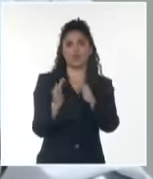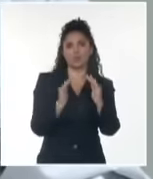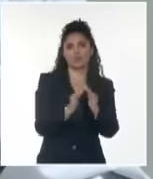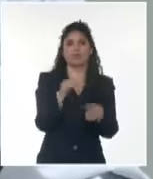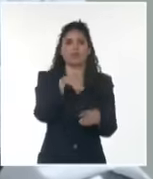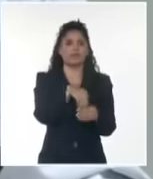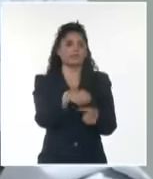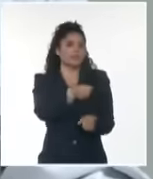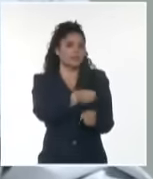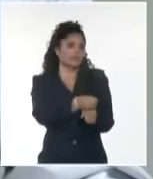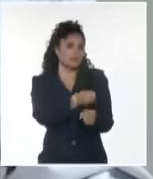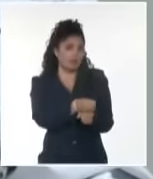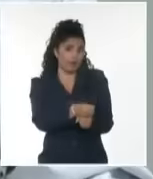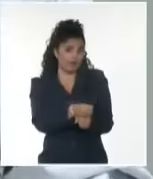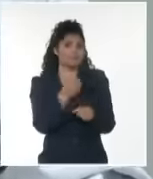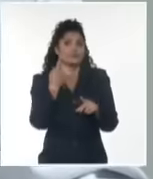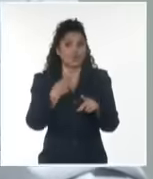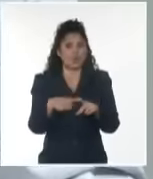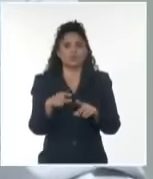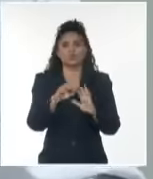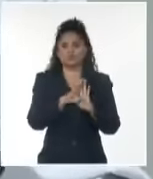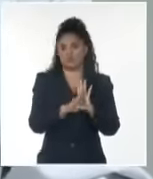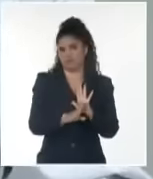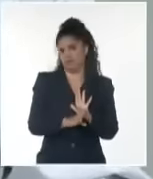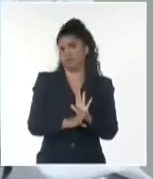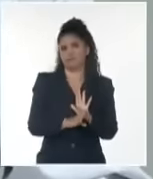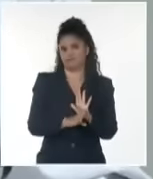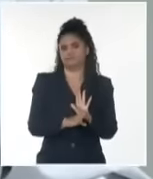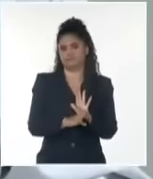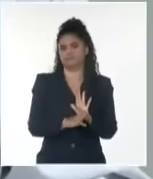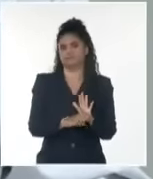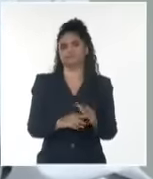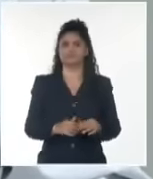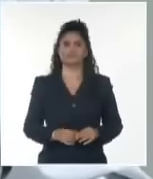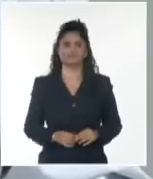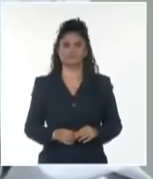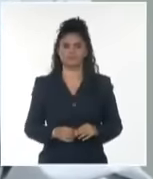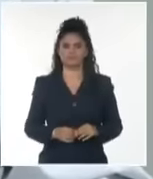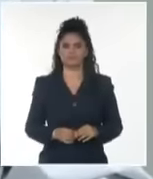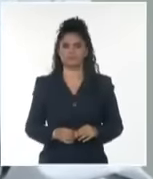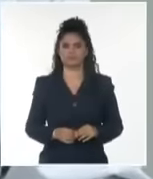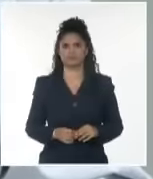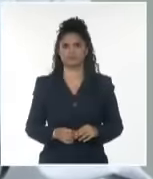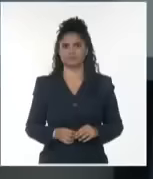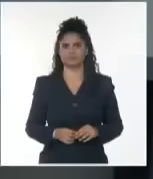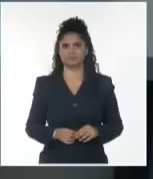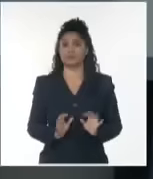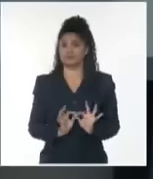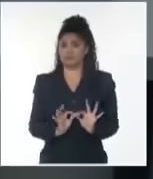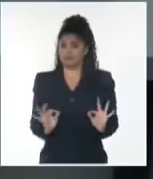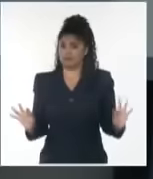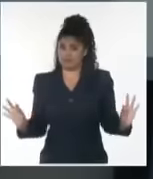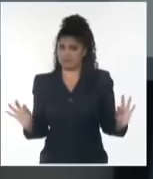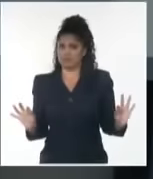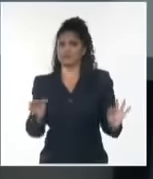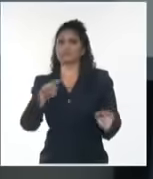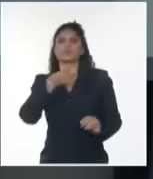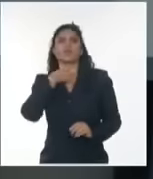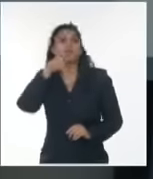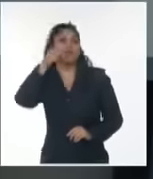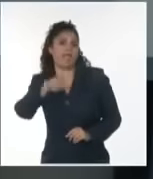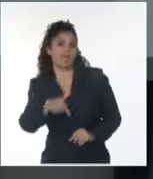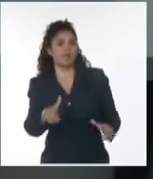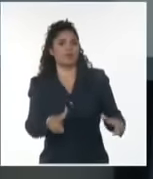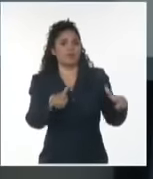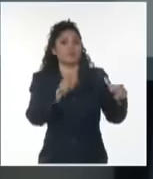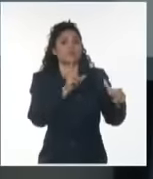que lamentablemente en los últimos tiempos hemos visto que no ha estado muy a la altura. Pero eso implicaría, por ejemplo, doctor, eso implicaría que la